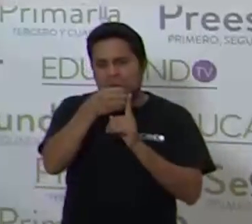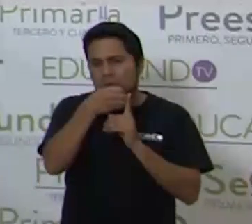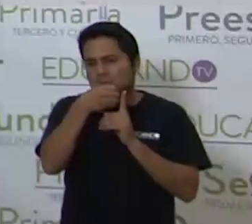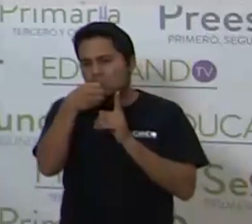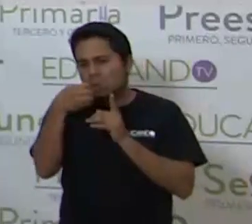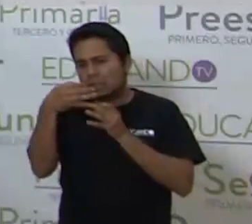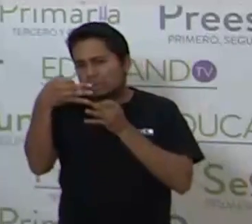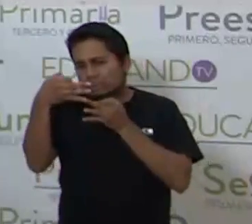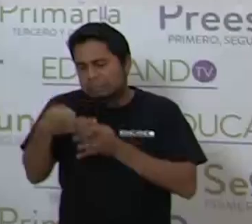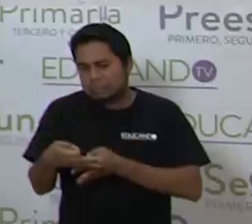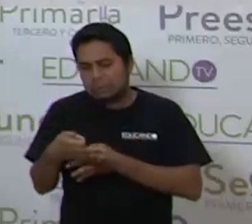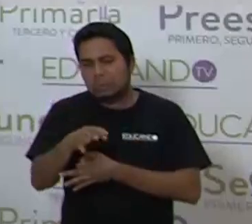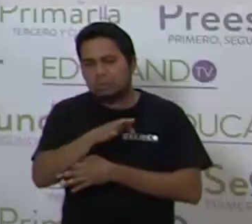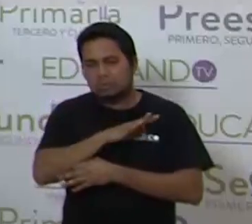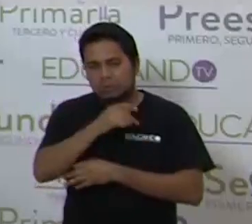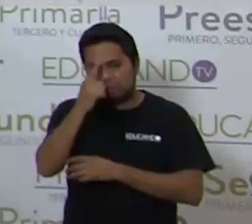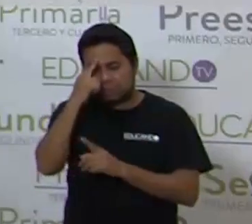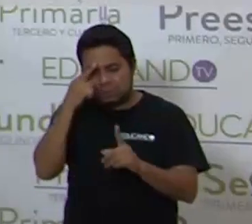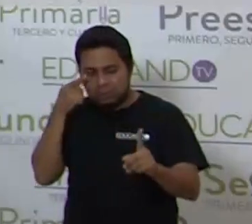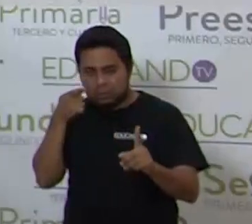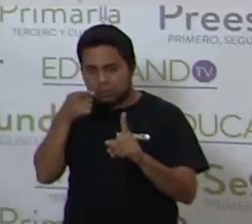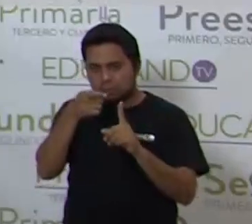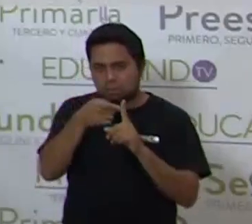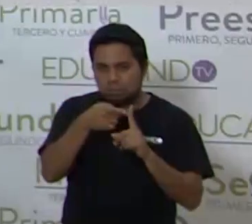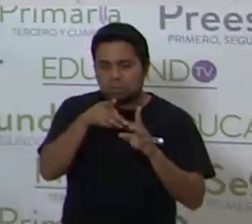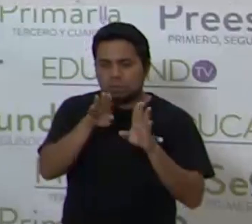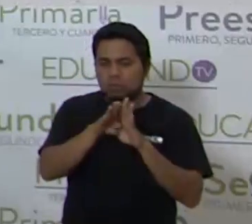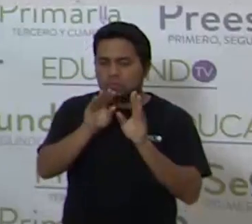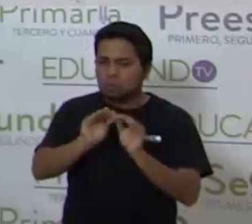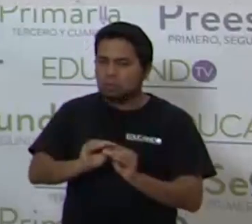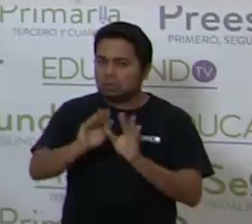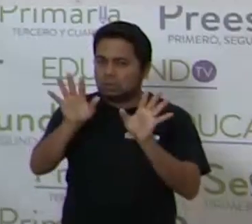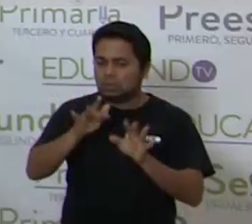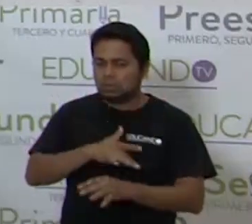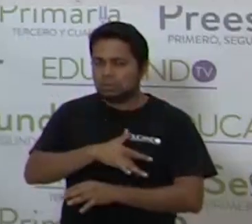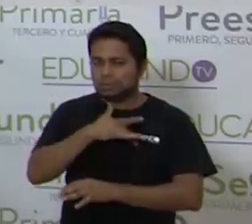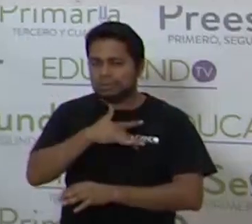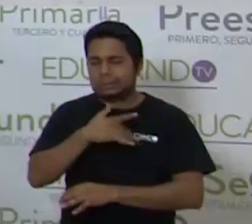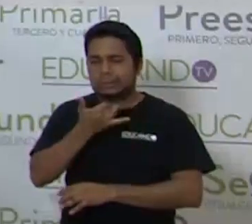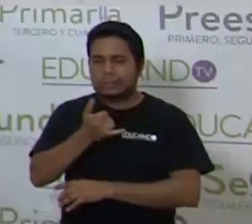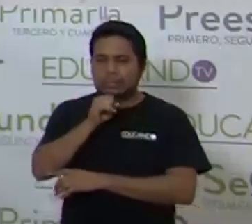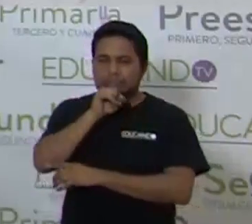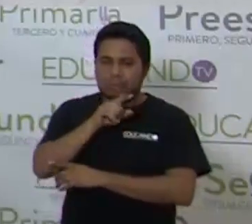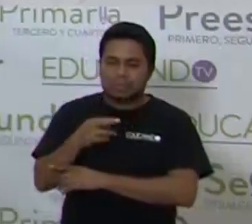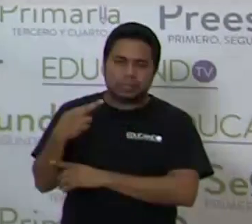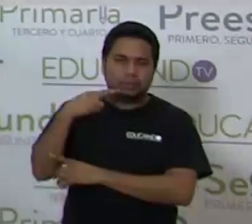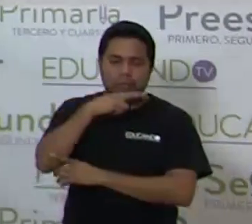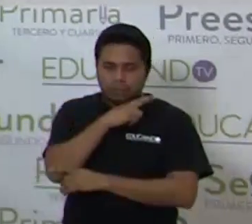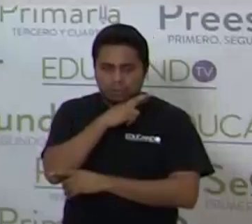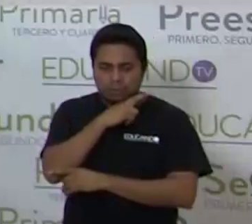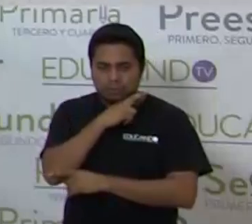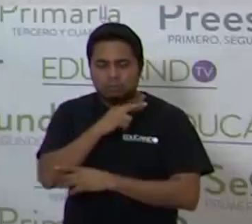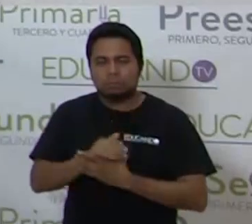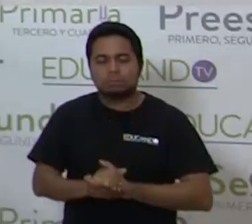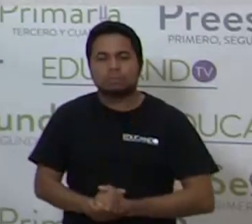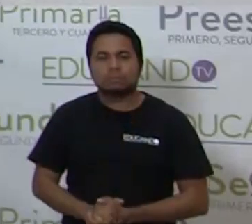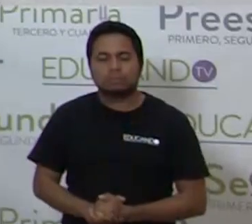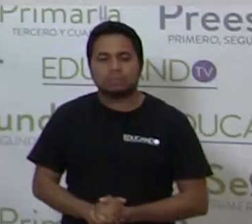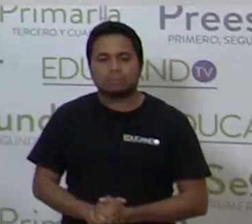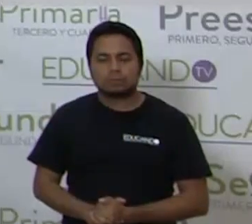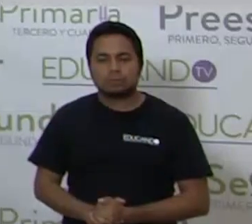le va a permitir llegar al objetivo de manera muy clara y sobre todo muy rápido. Vámonos con la